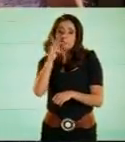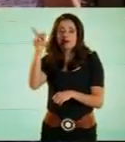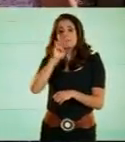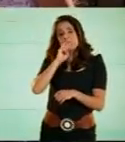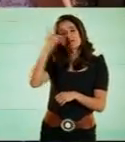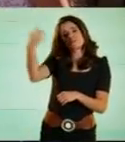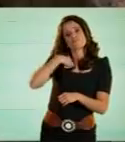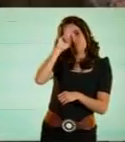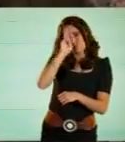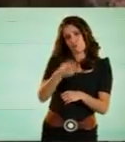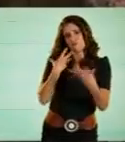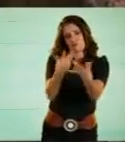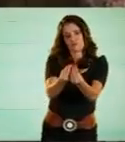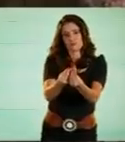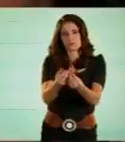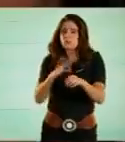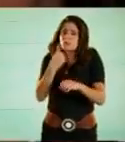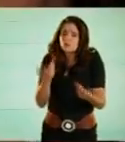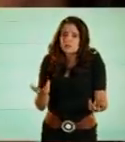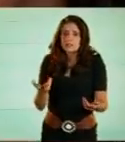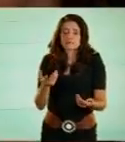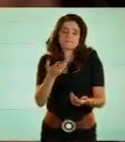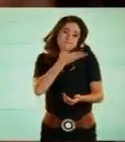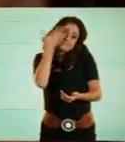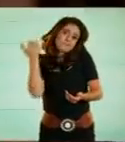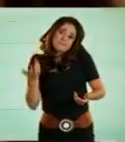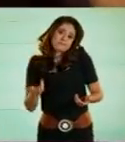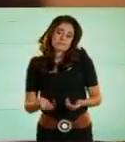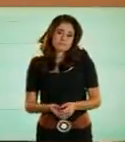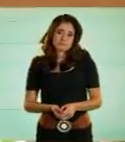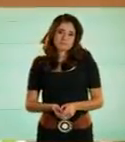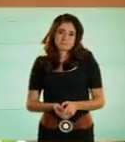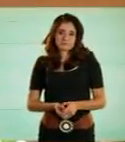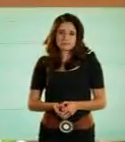nos lo prohibieron. ¿Pero por qué? No sé.